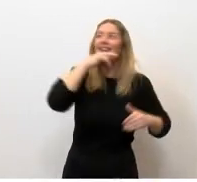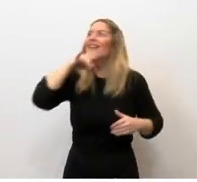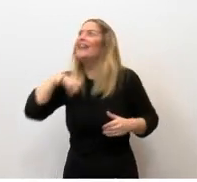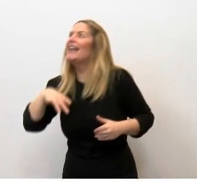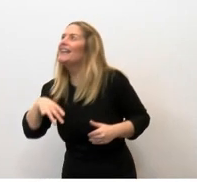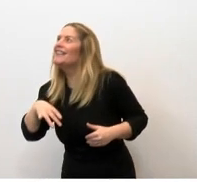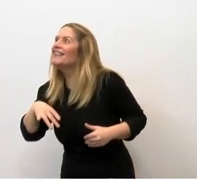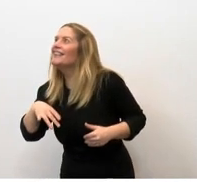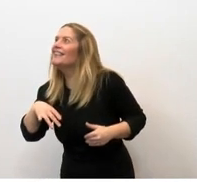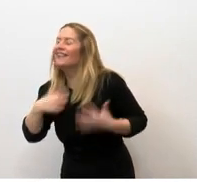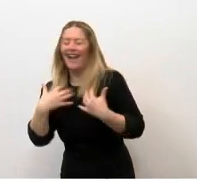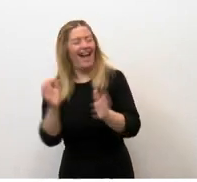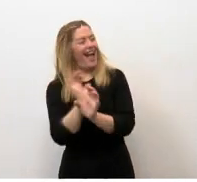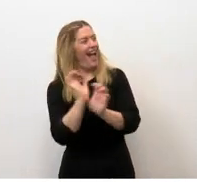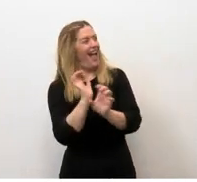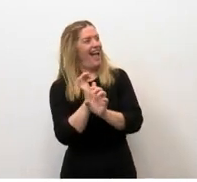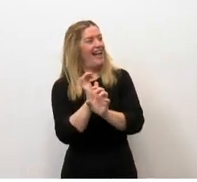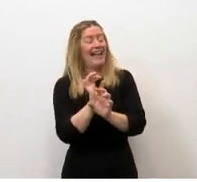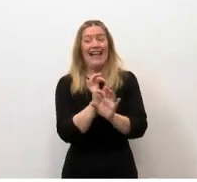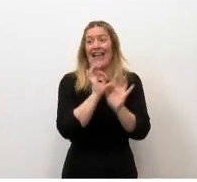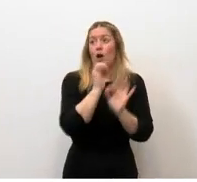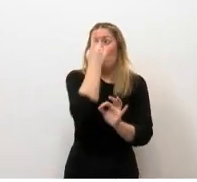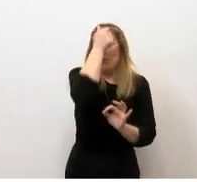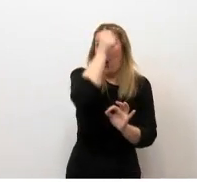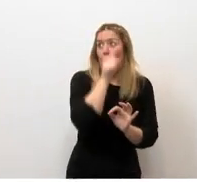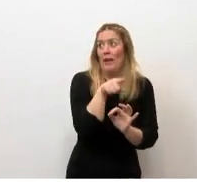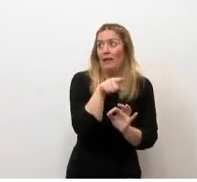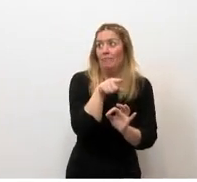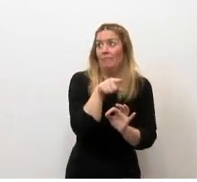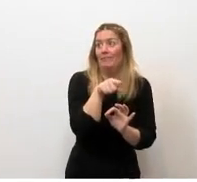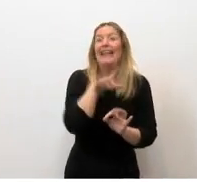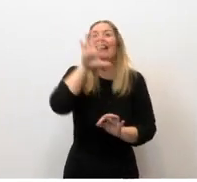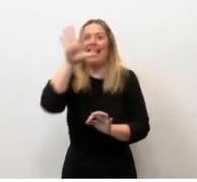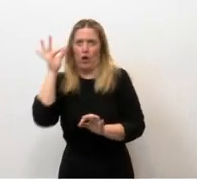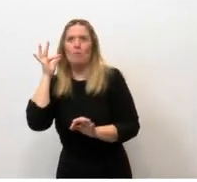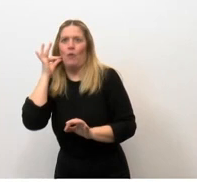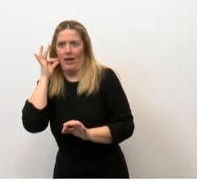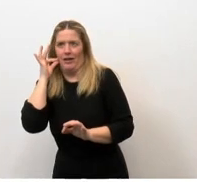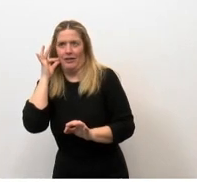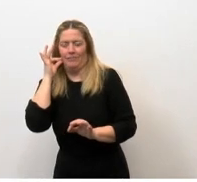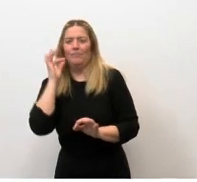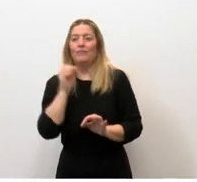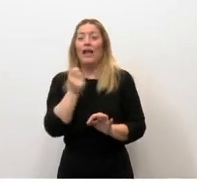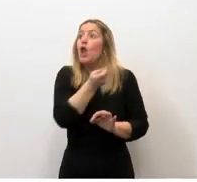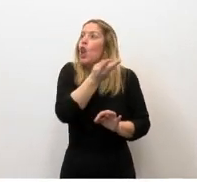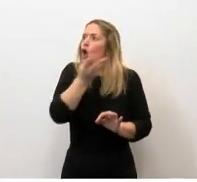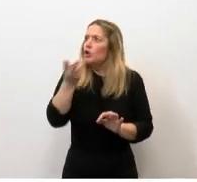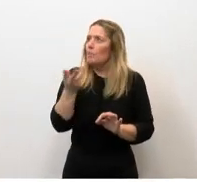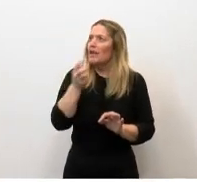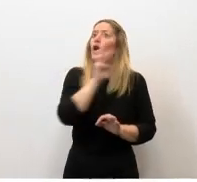¿Vale? Concretamente, un hombre, ahí te tengo, y 5 mujeres. Los que están en